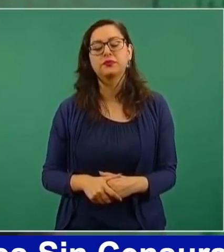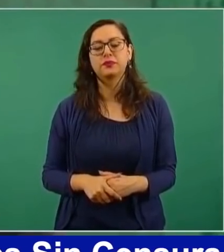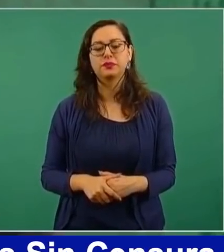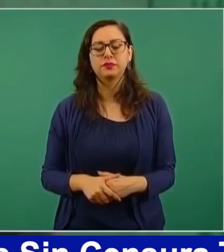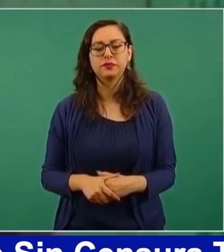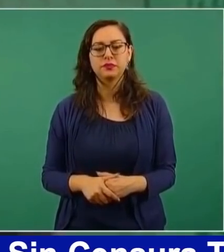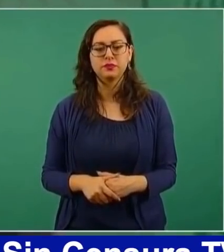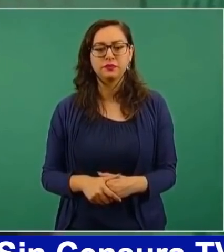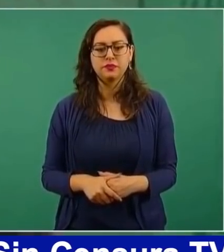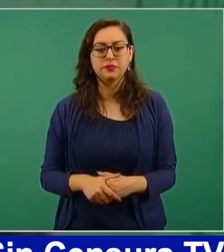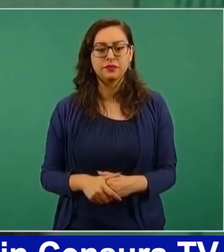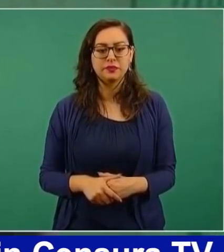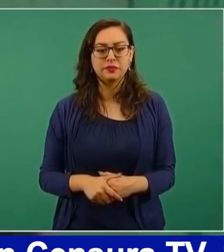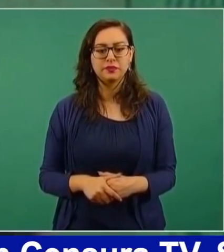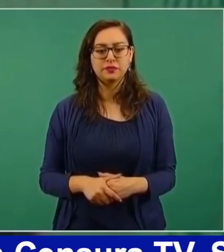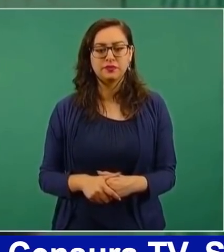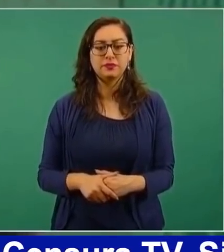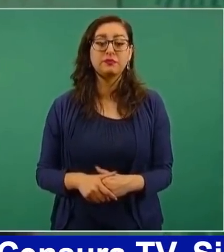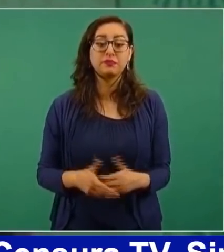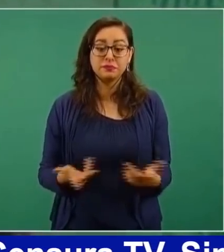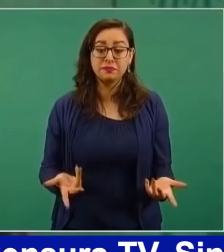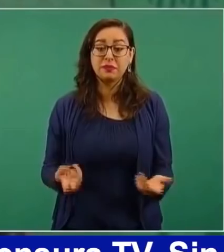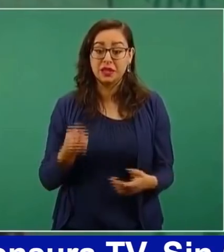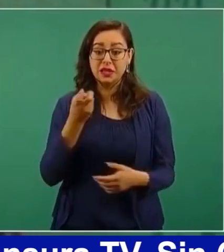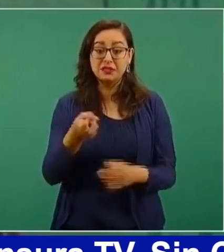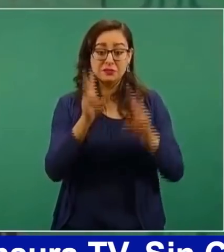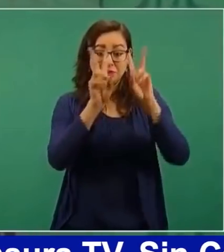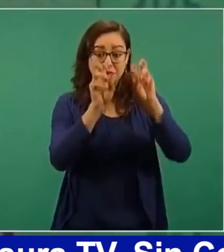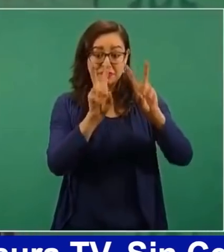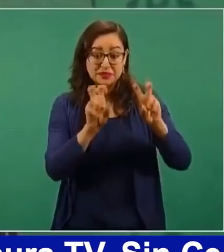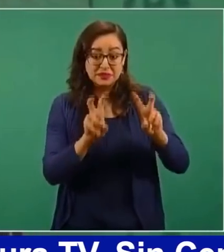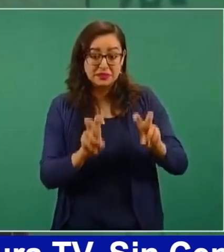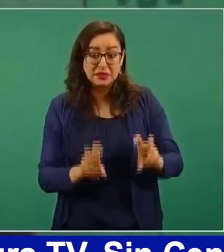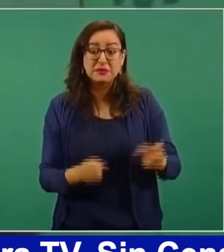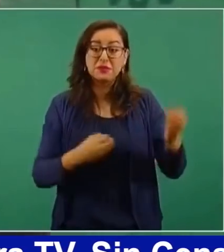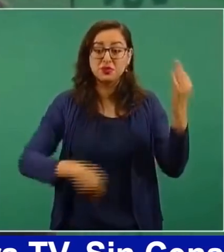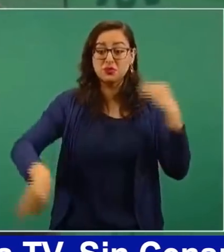servicio del Estado. Entonces, todo esto lo tenemos que